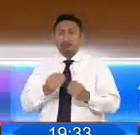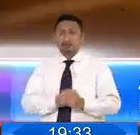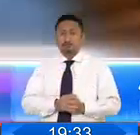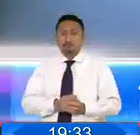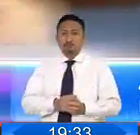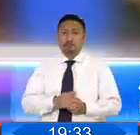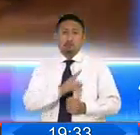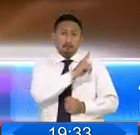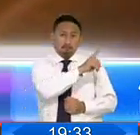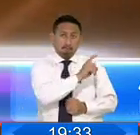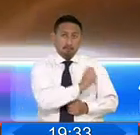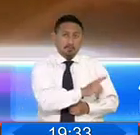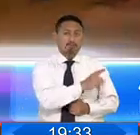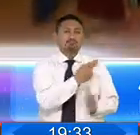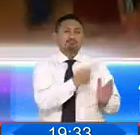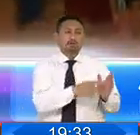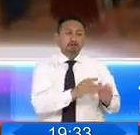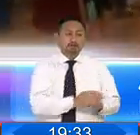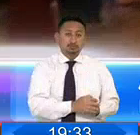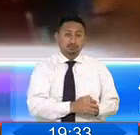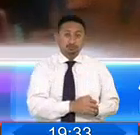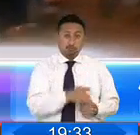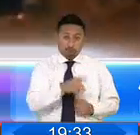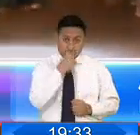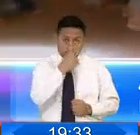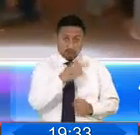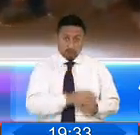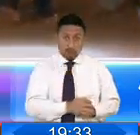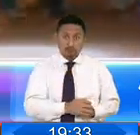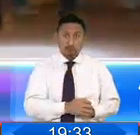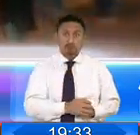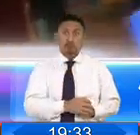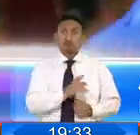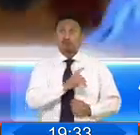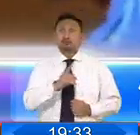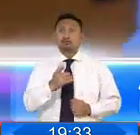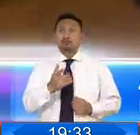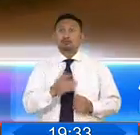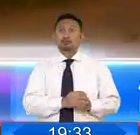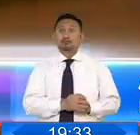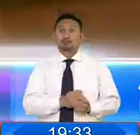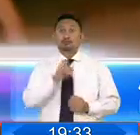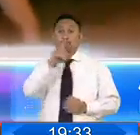señora? Su familiar iba en el bus, ¿usted lo vio? No van a preguntar allá y no hay ni mierda.